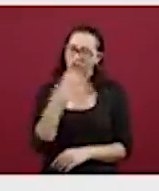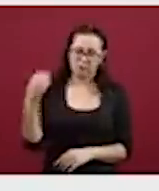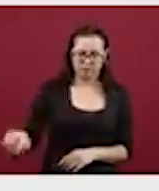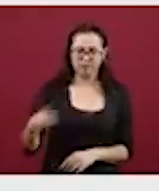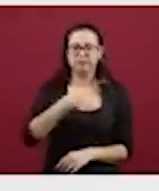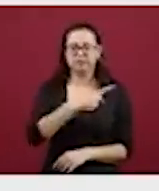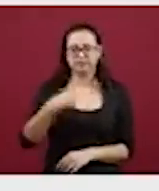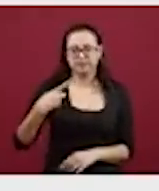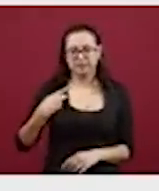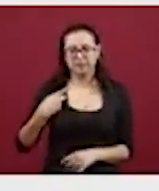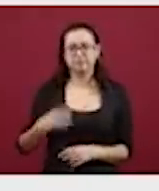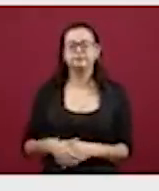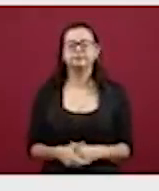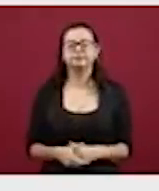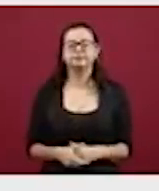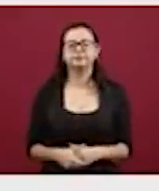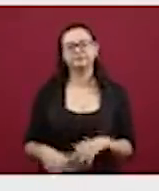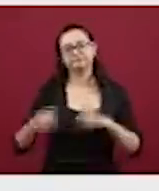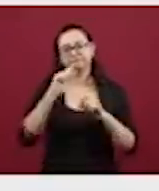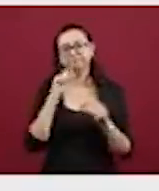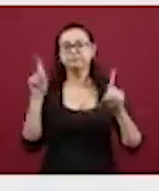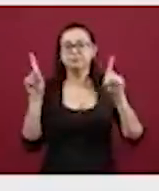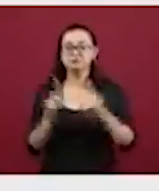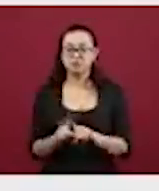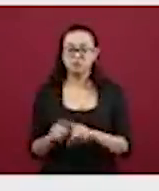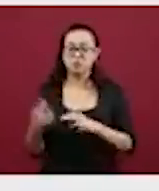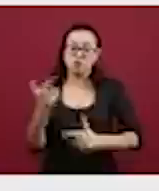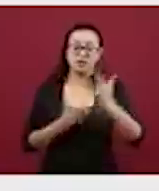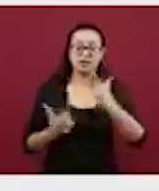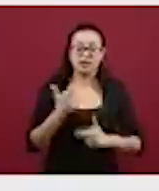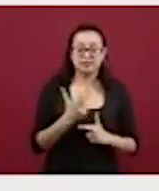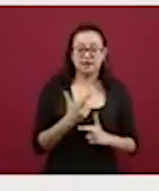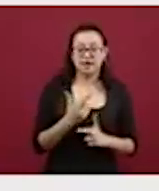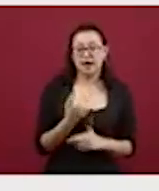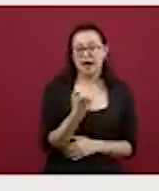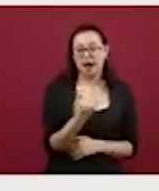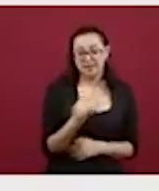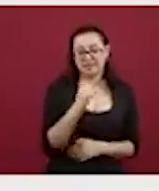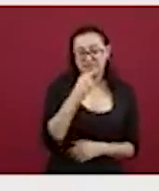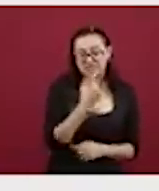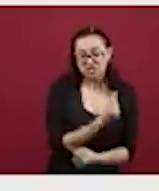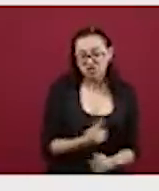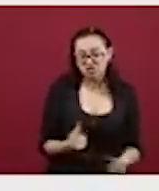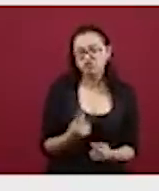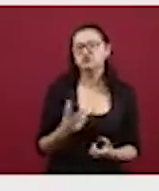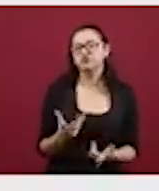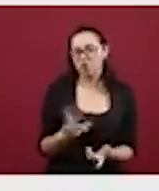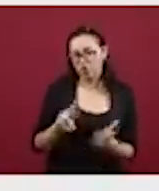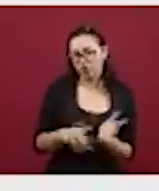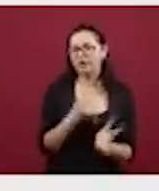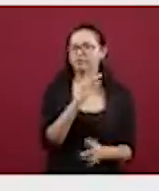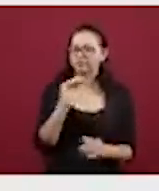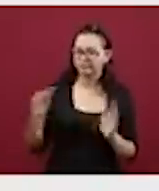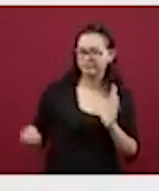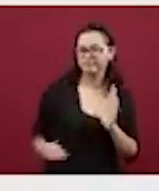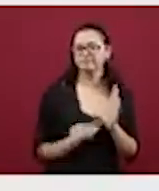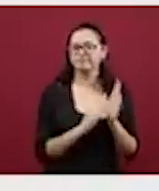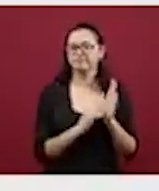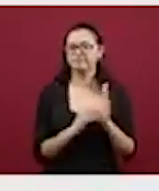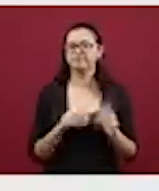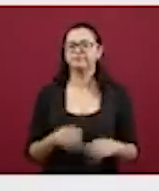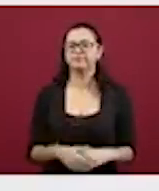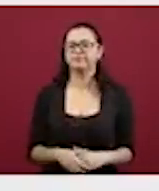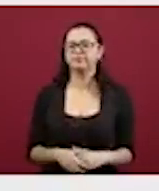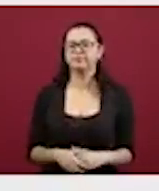se recupera la educación inicial. En la nueva currícula se impulsará un pensamiento crítico y